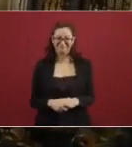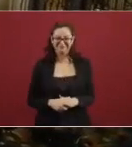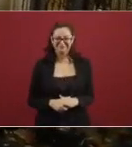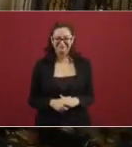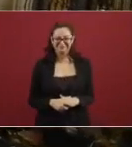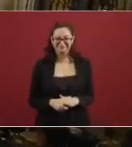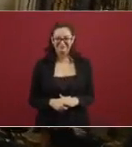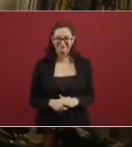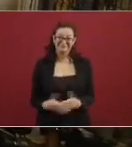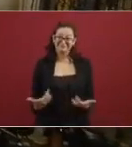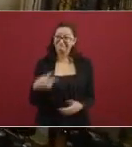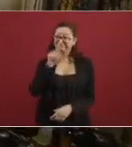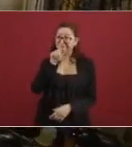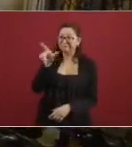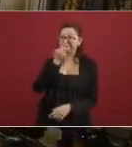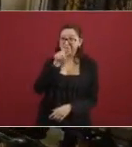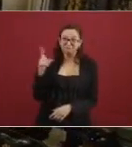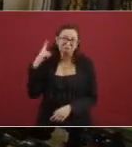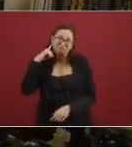no cantó el gallo